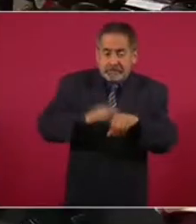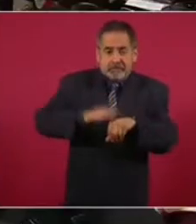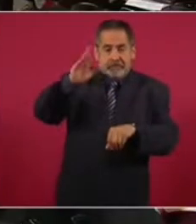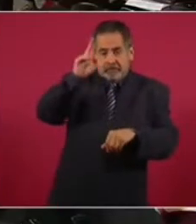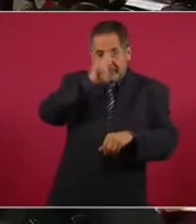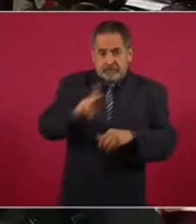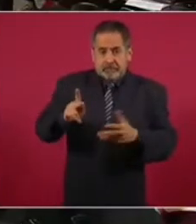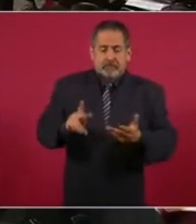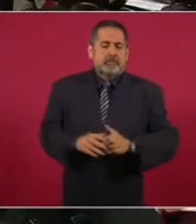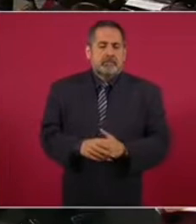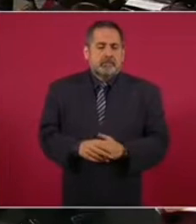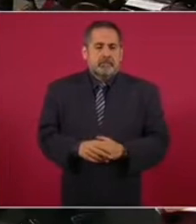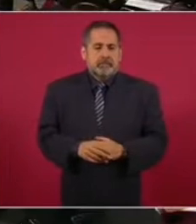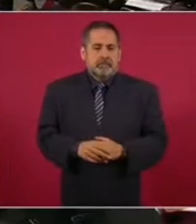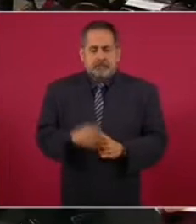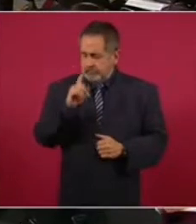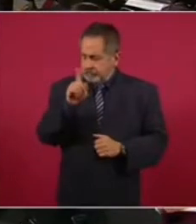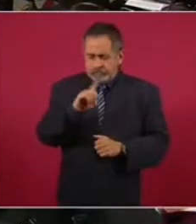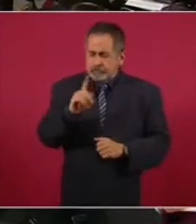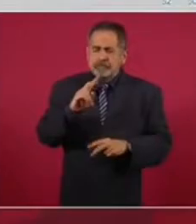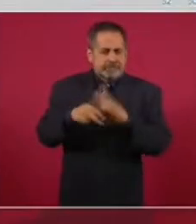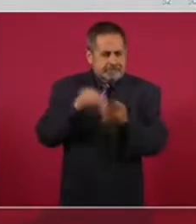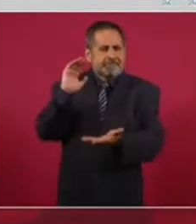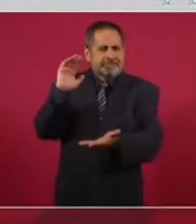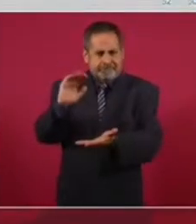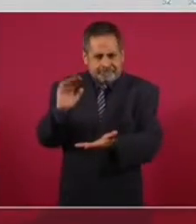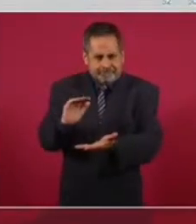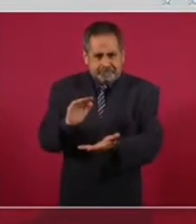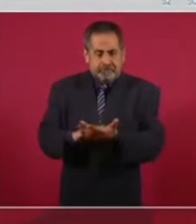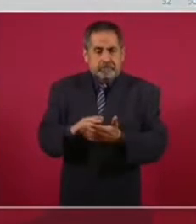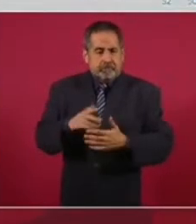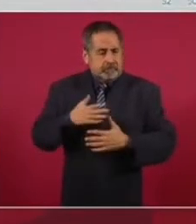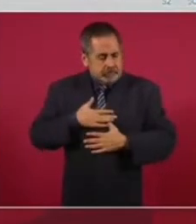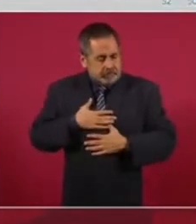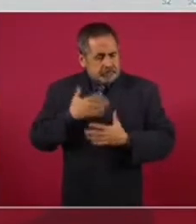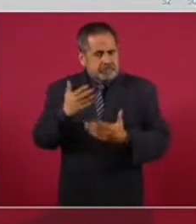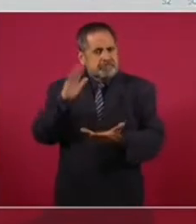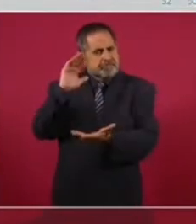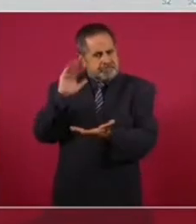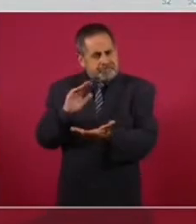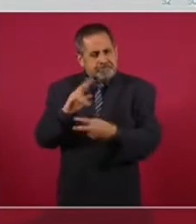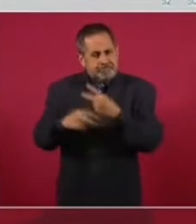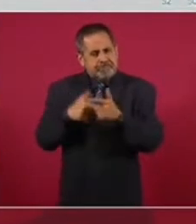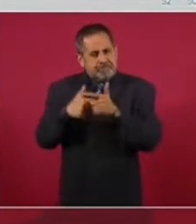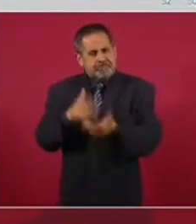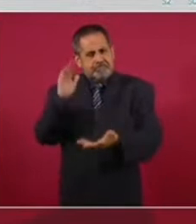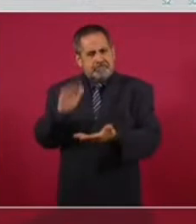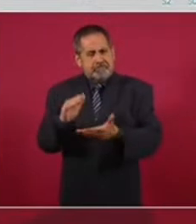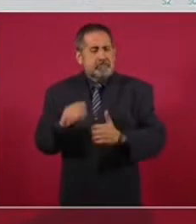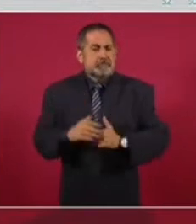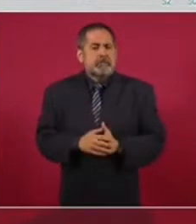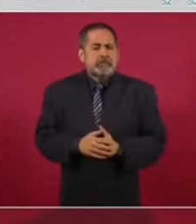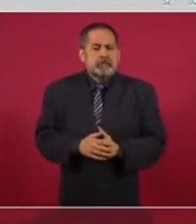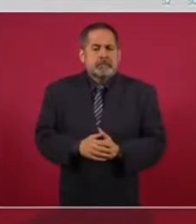presidente. Vamos a reducir, vamos a seguir. Y eso es lo que me